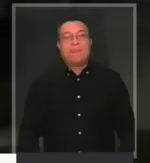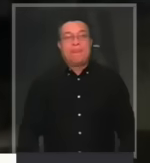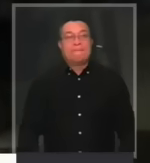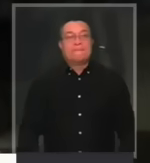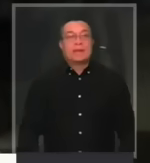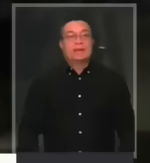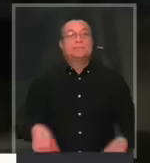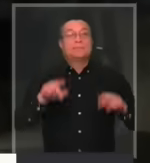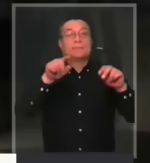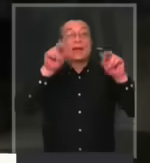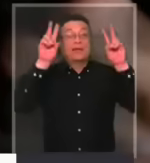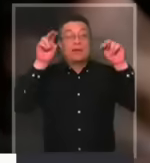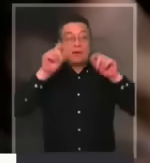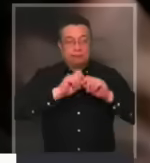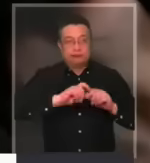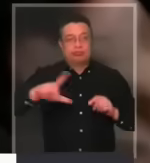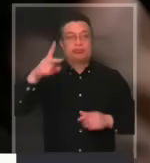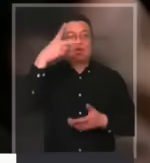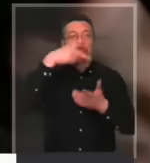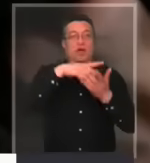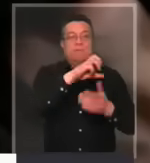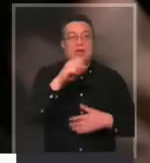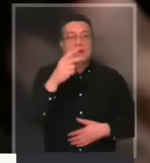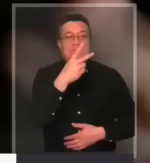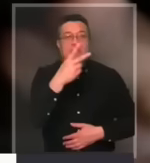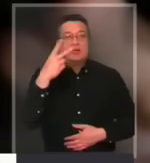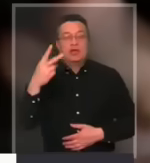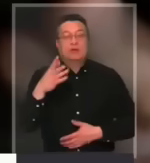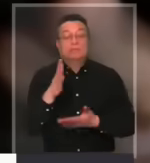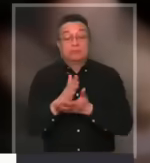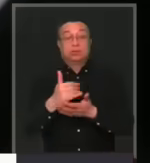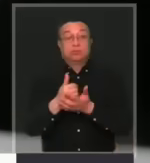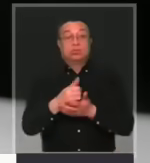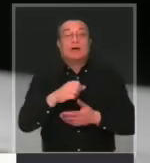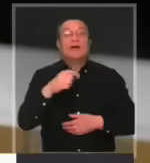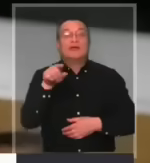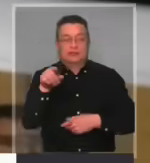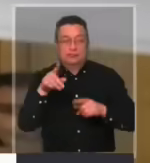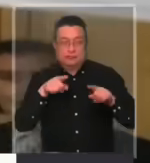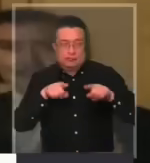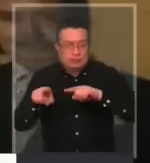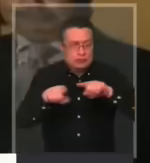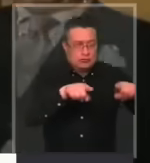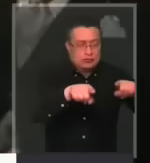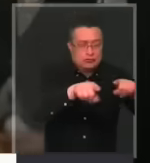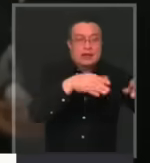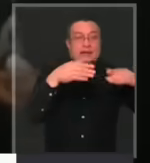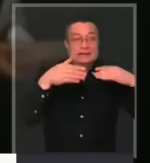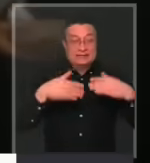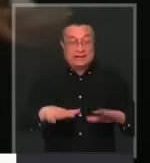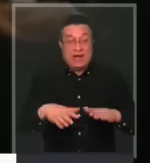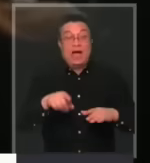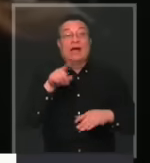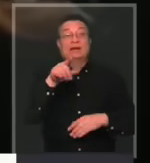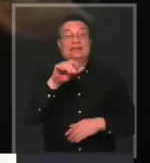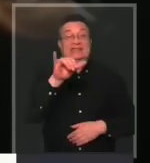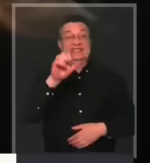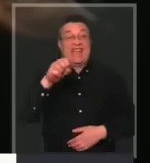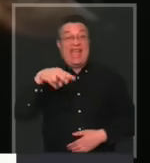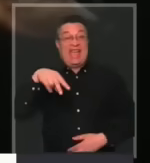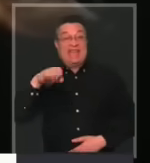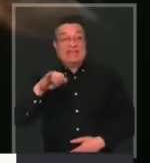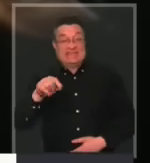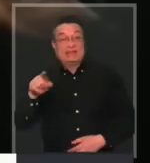El caso explotó el 2022 con el nombre de Operación Viejos Arrayanes, la que rápidamente involucró a Ignacio Yáñez, su